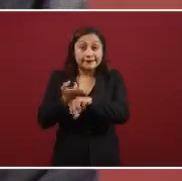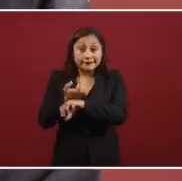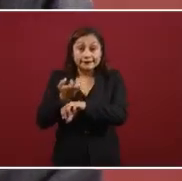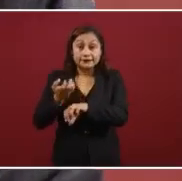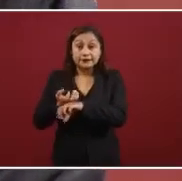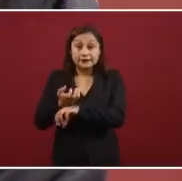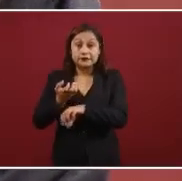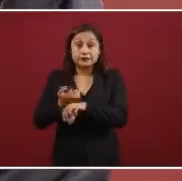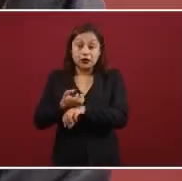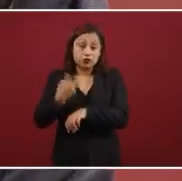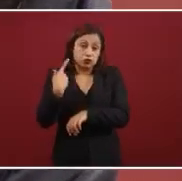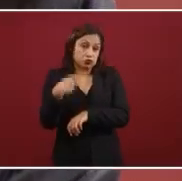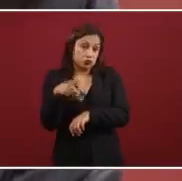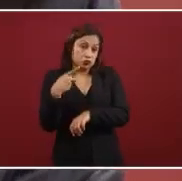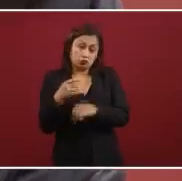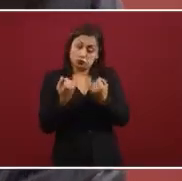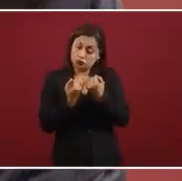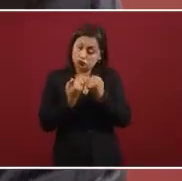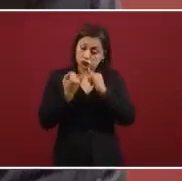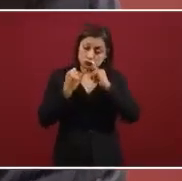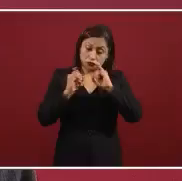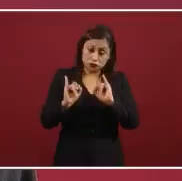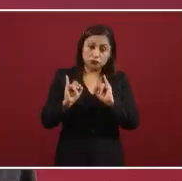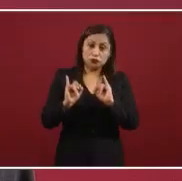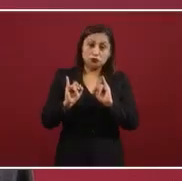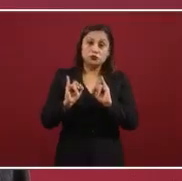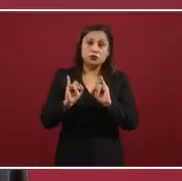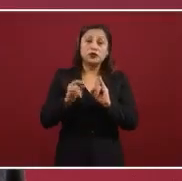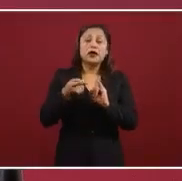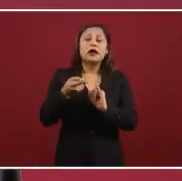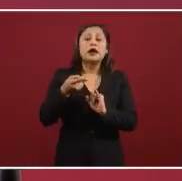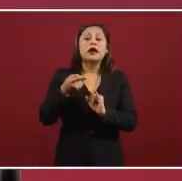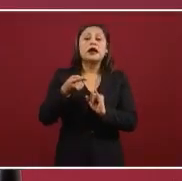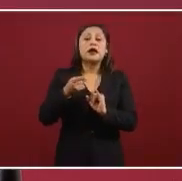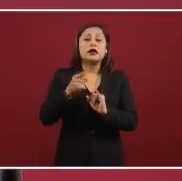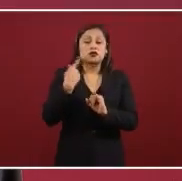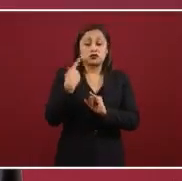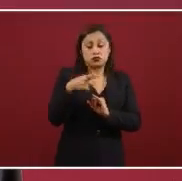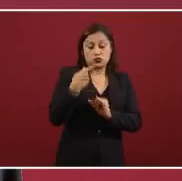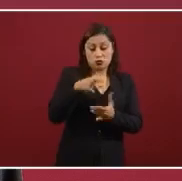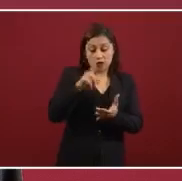integran su presupuesto con participaciones federales.